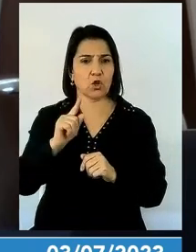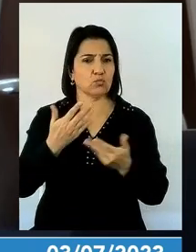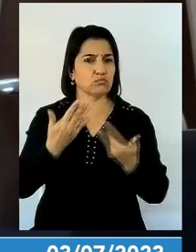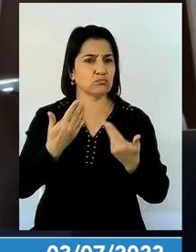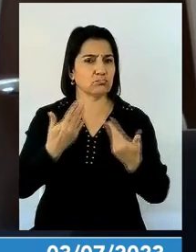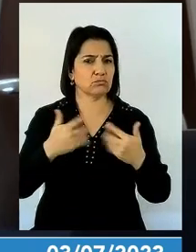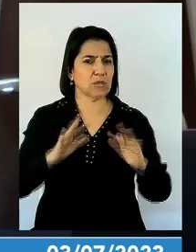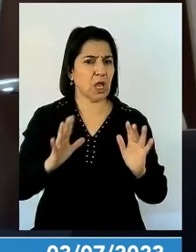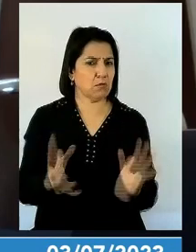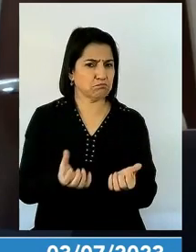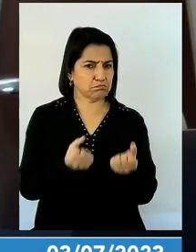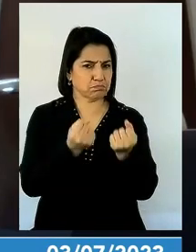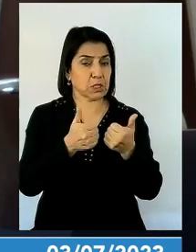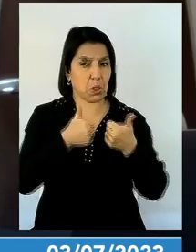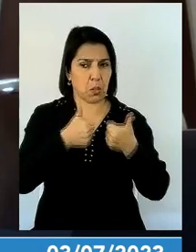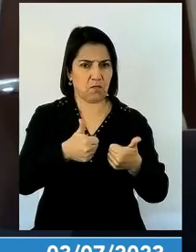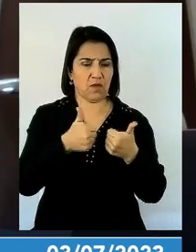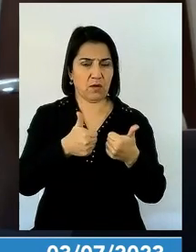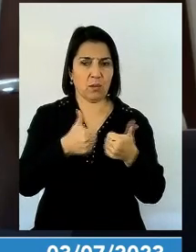perdió la ley de urgencia.